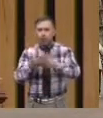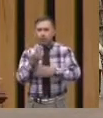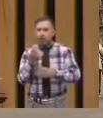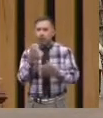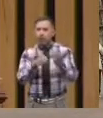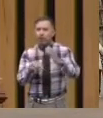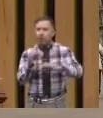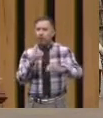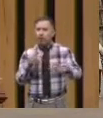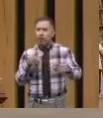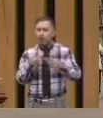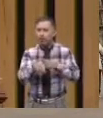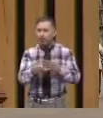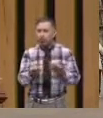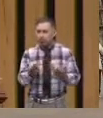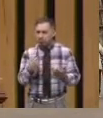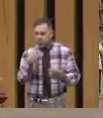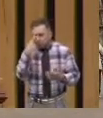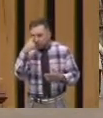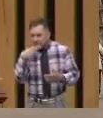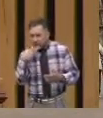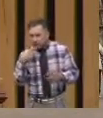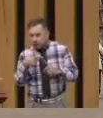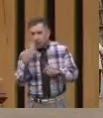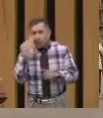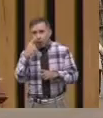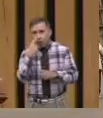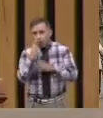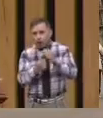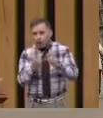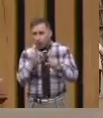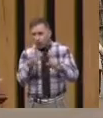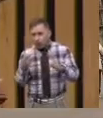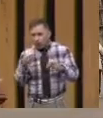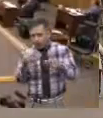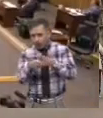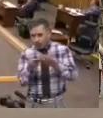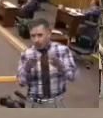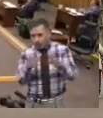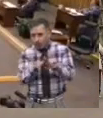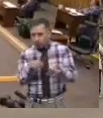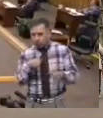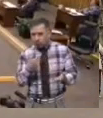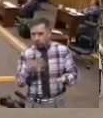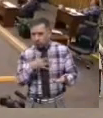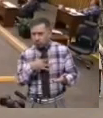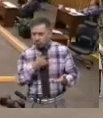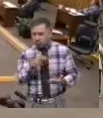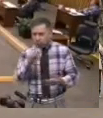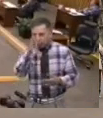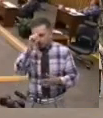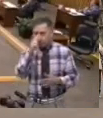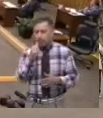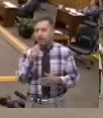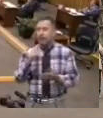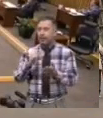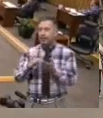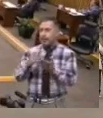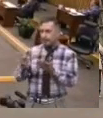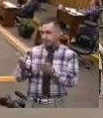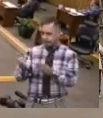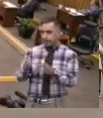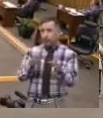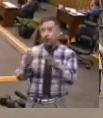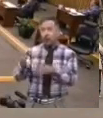de la prerrogativa en radio y televisión por un año en tiempo ordinario. Es cuanto, presidente. Gracias, consejero Ruiz. Tiene la palabra el consejero Jaime